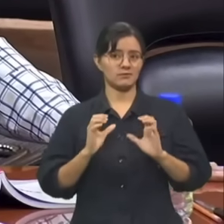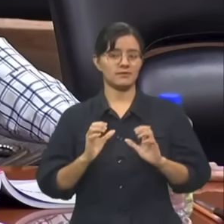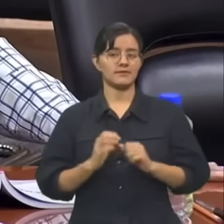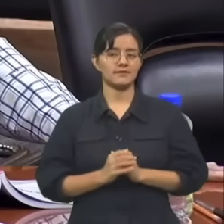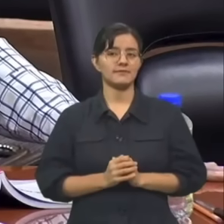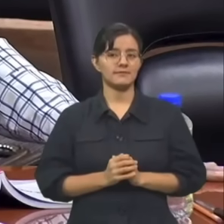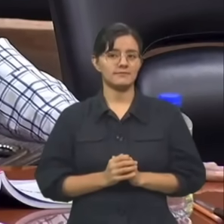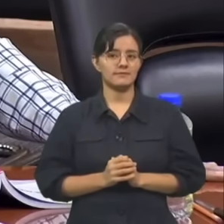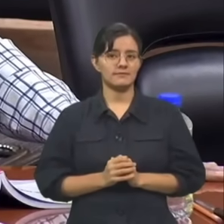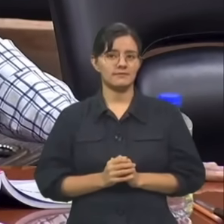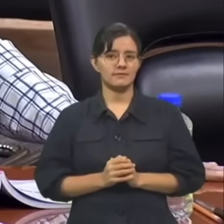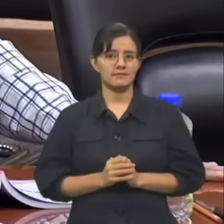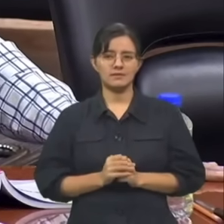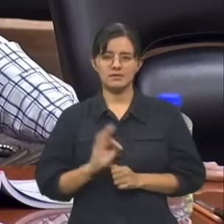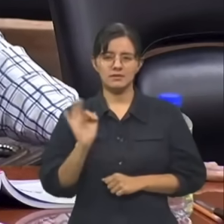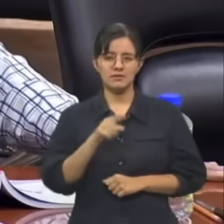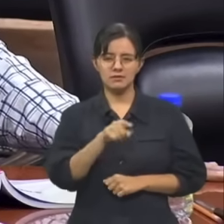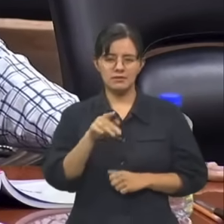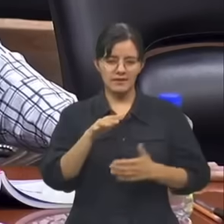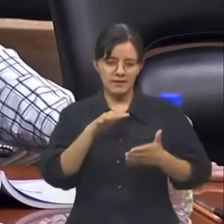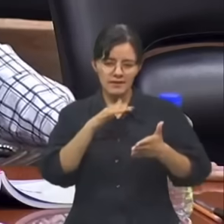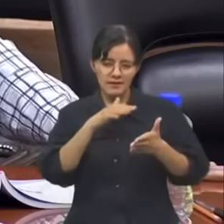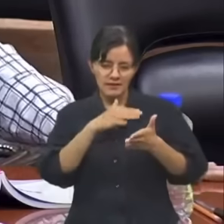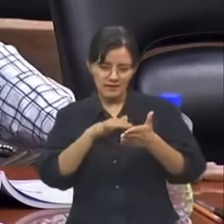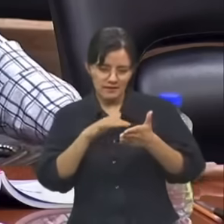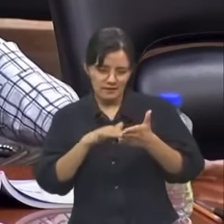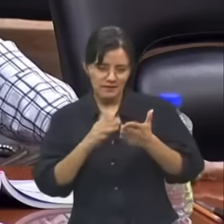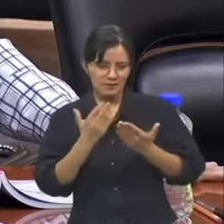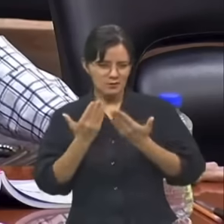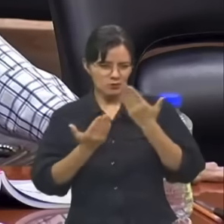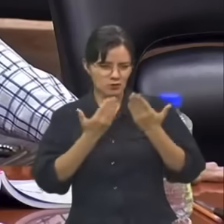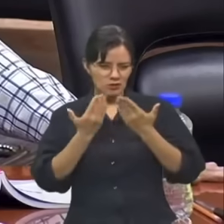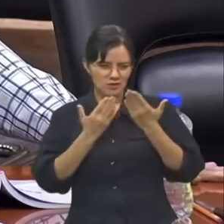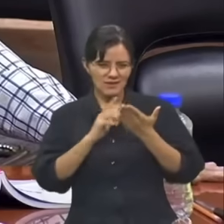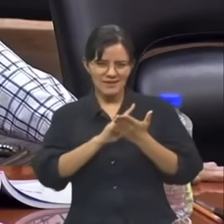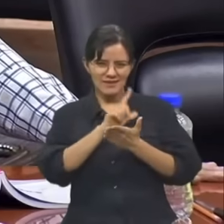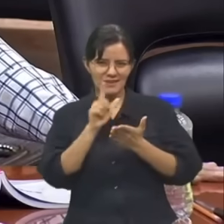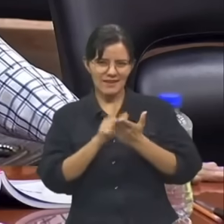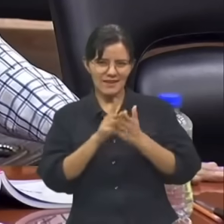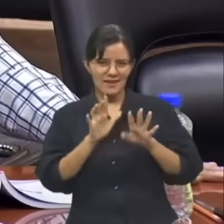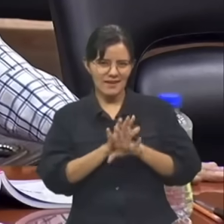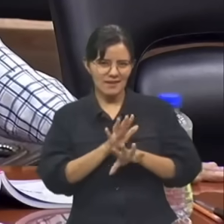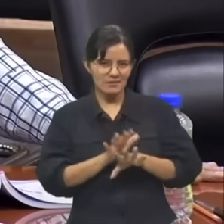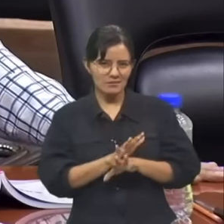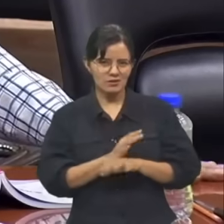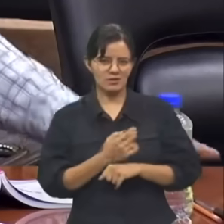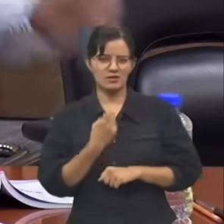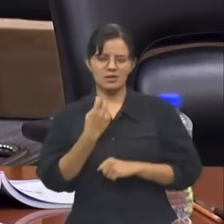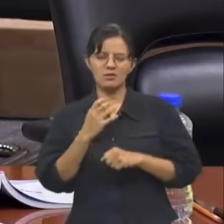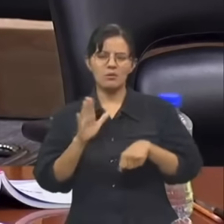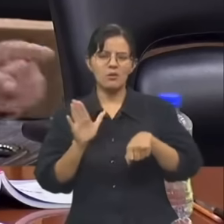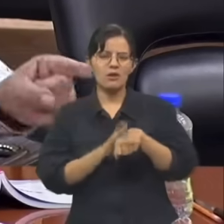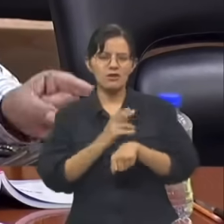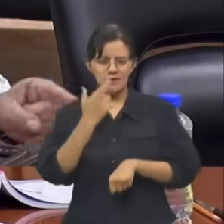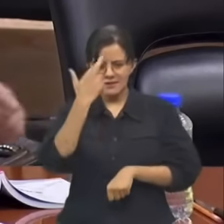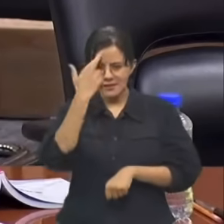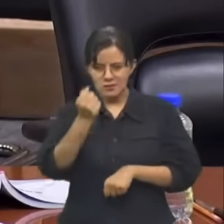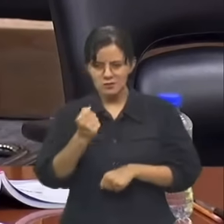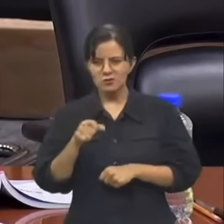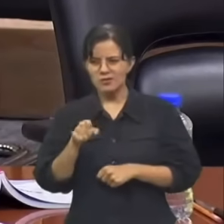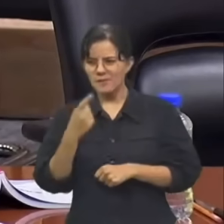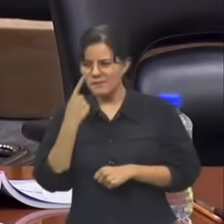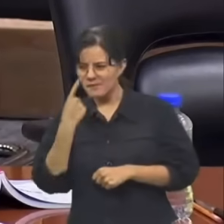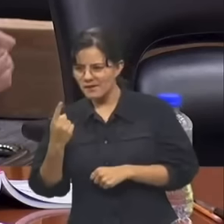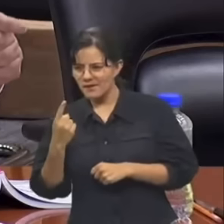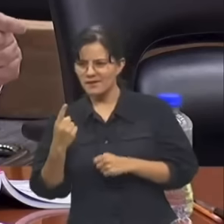si leen y estudian el espíritu de las reformas que están en las exposiciones de motivos en los diarios de debate